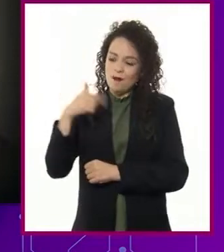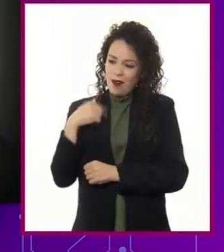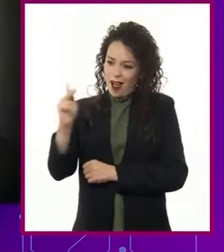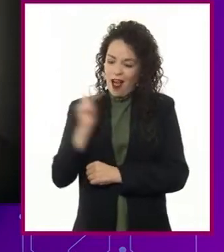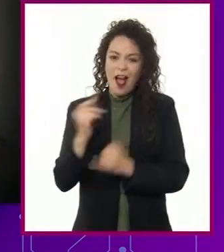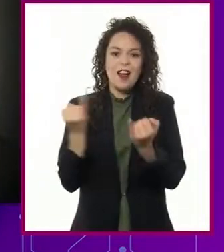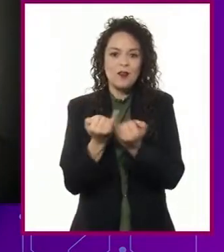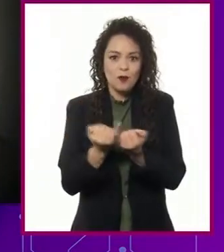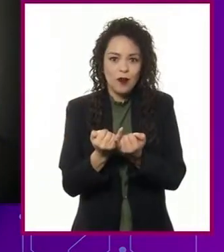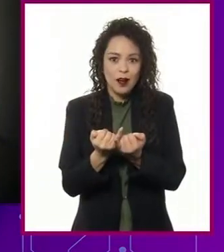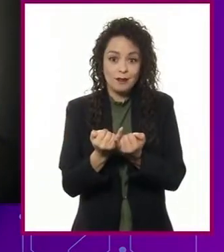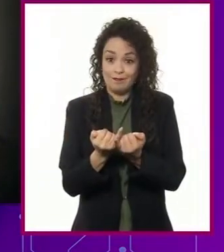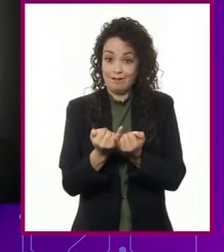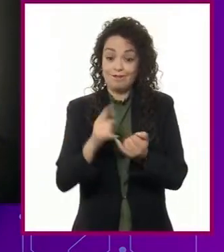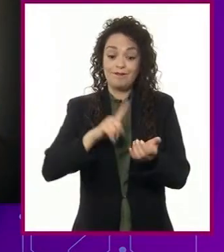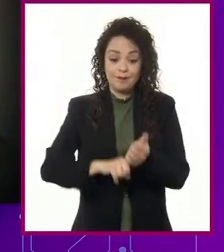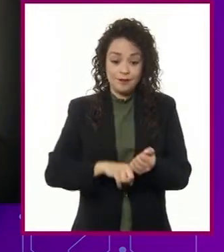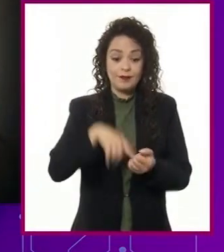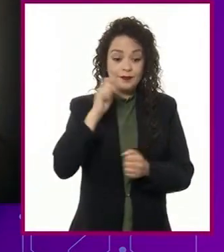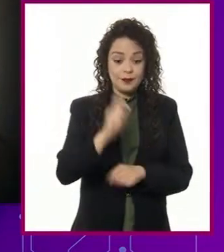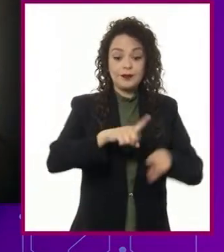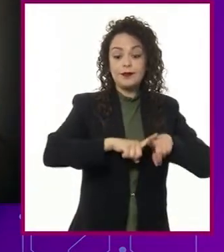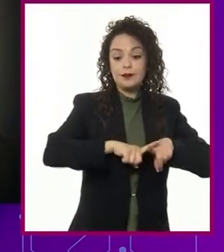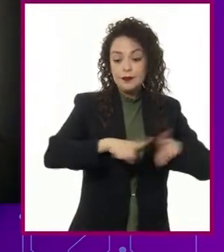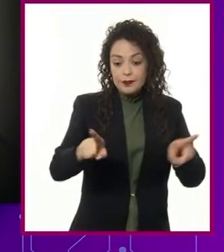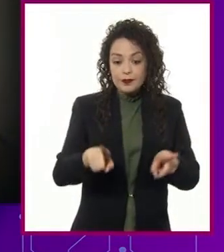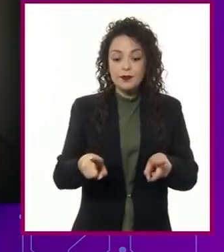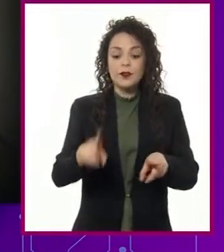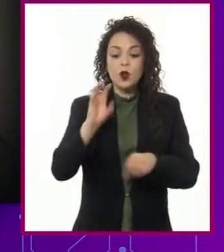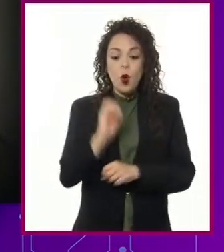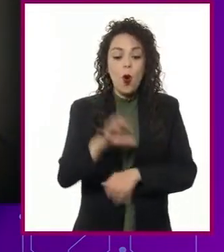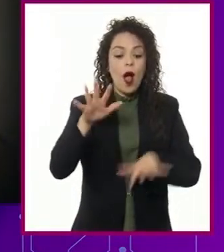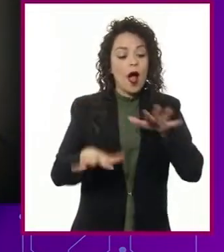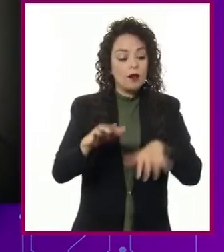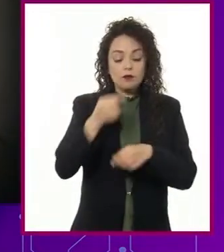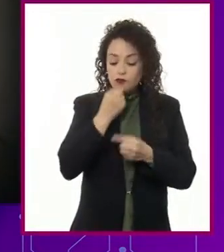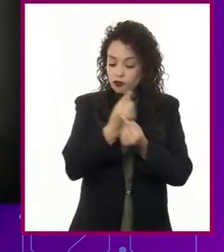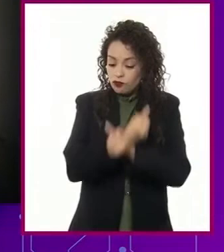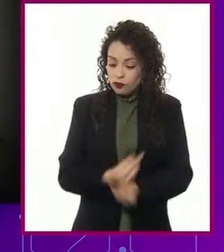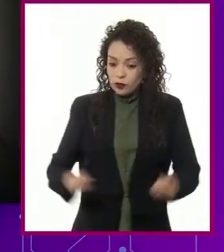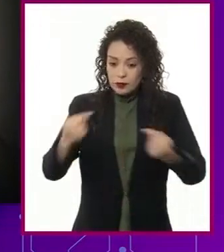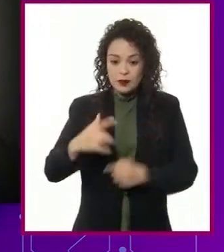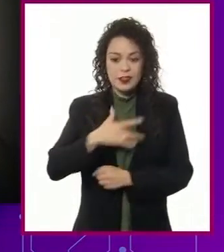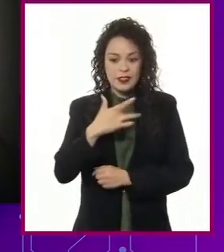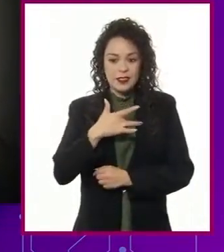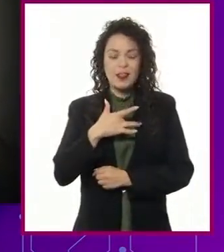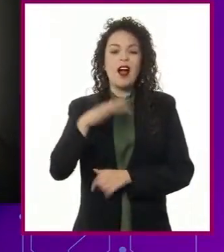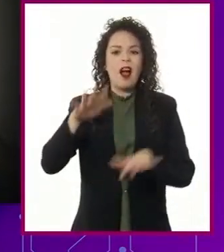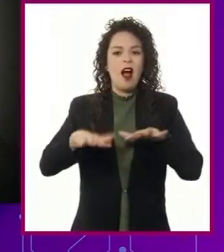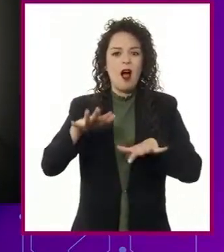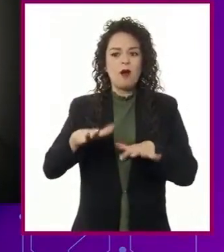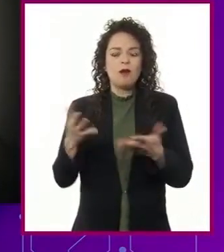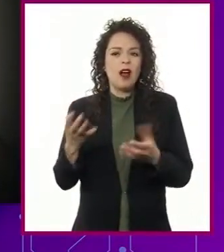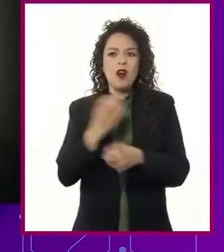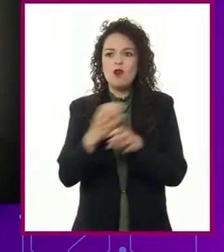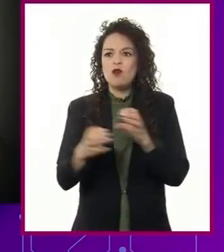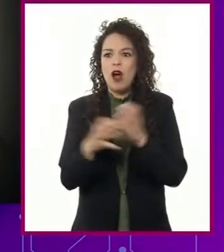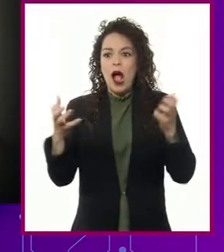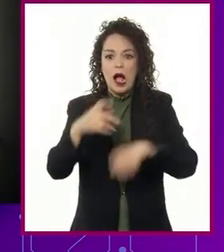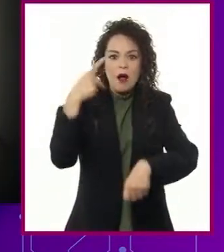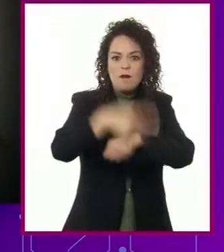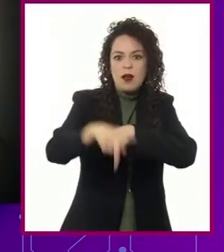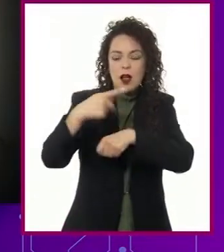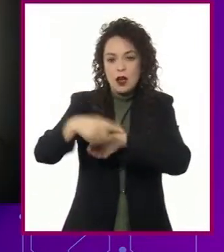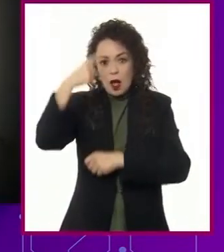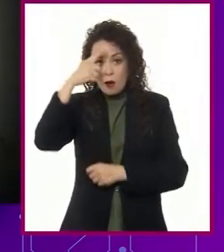distintos a los demás y sobre todo de ya no parecer niños, a veces actuamos de manera impulsiva. Incluso hacemos cosas arriesgadas para